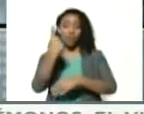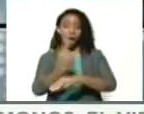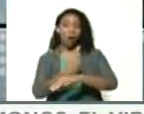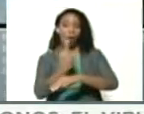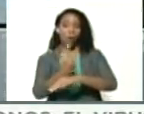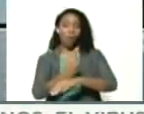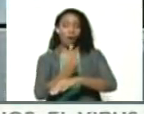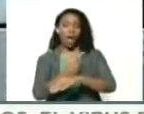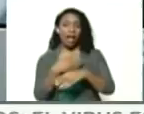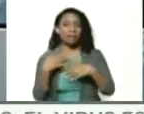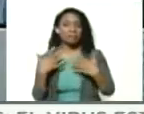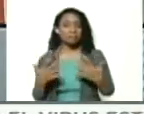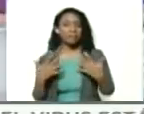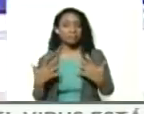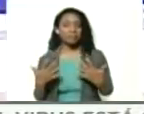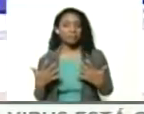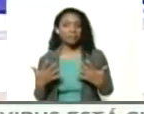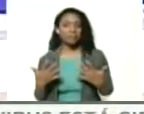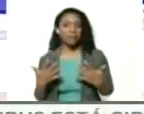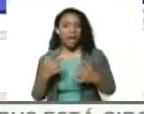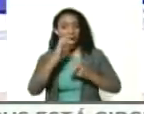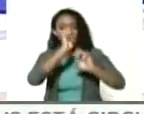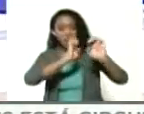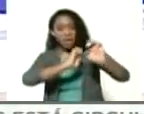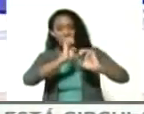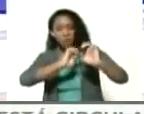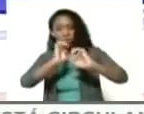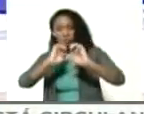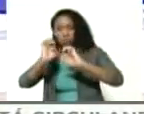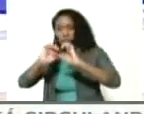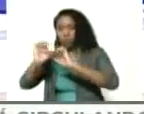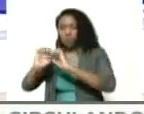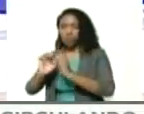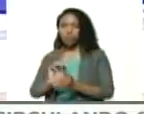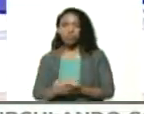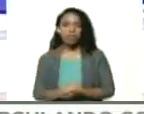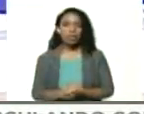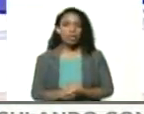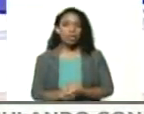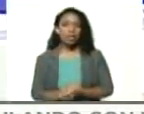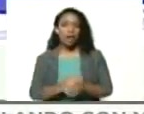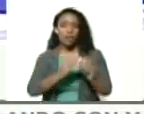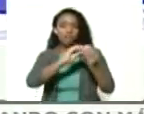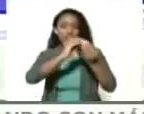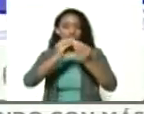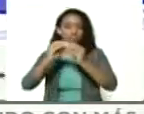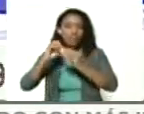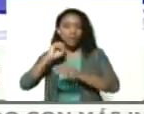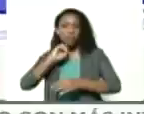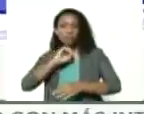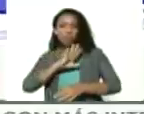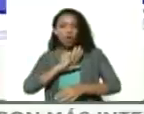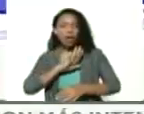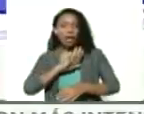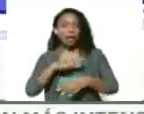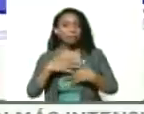a la evaluación, la calibración histórica